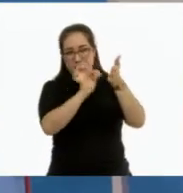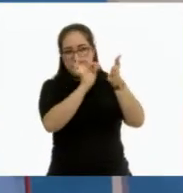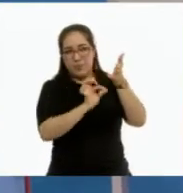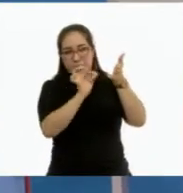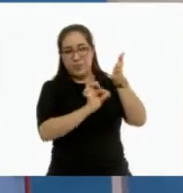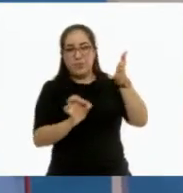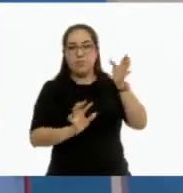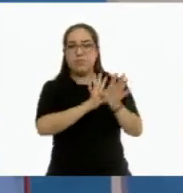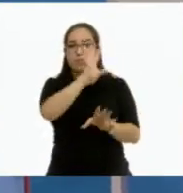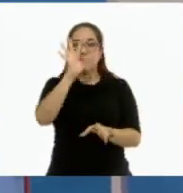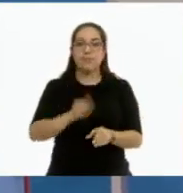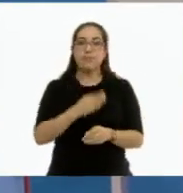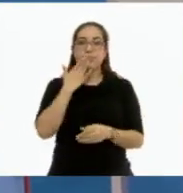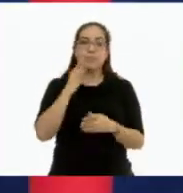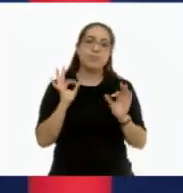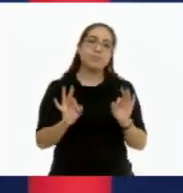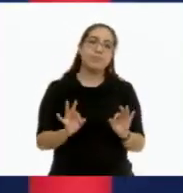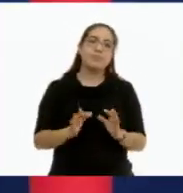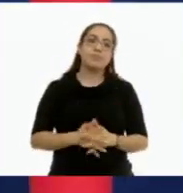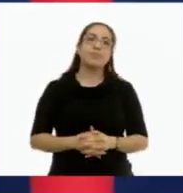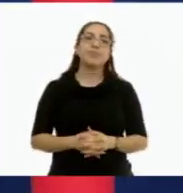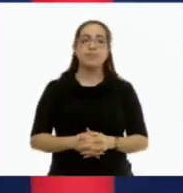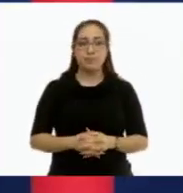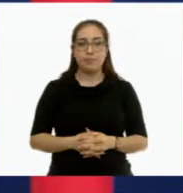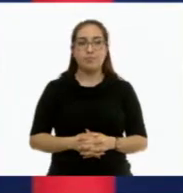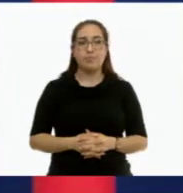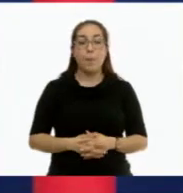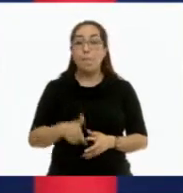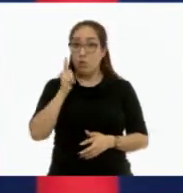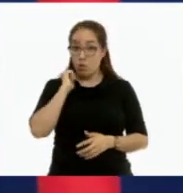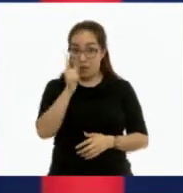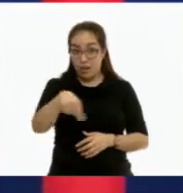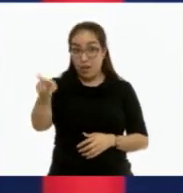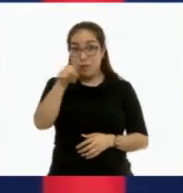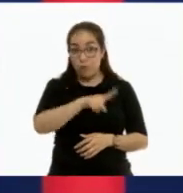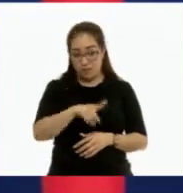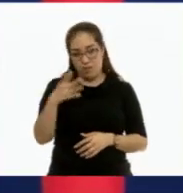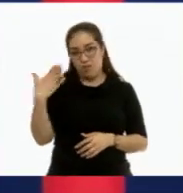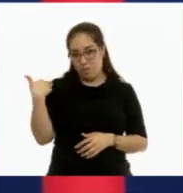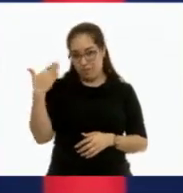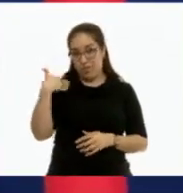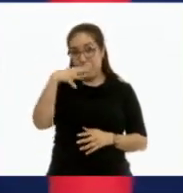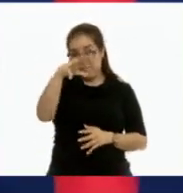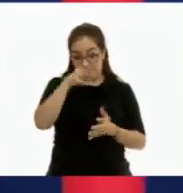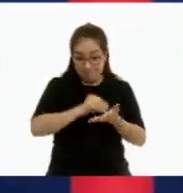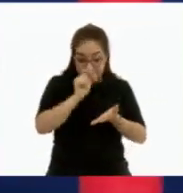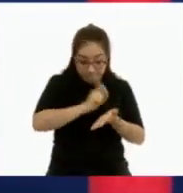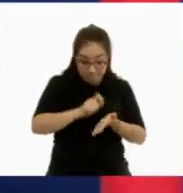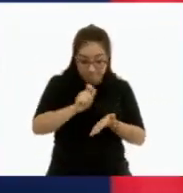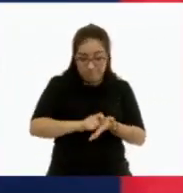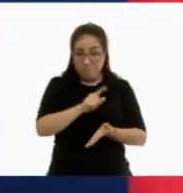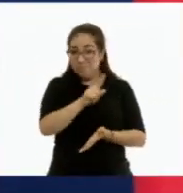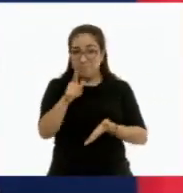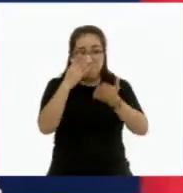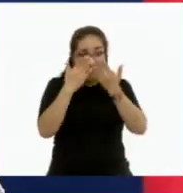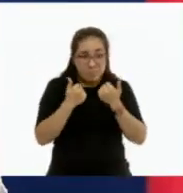todo esté correcto. Así es. Bien. Espero hayan tomado nota de todo lo que acaba de decir. Y si no, no se preocupen, recuerden que está aquí en el libro